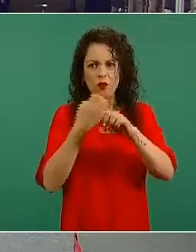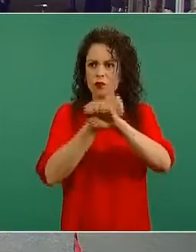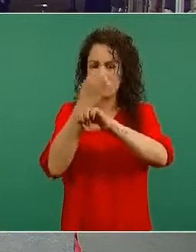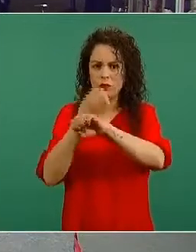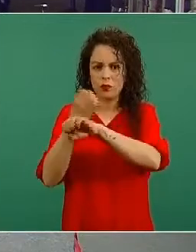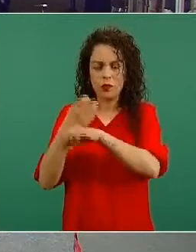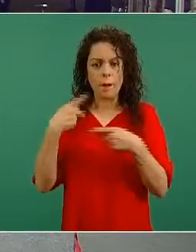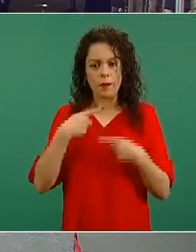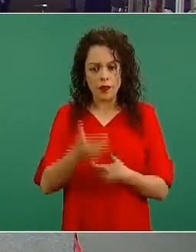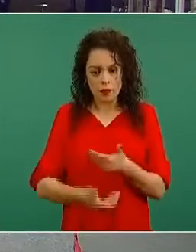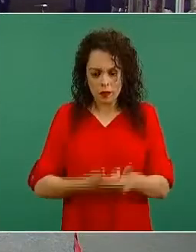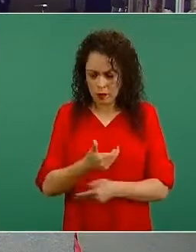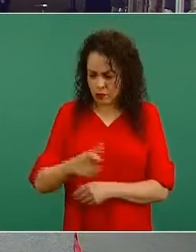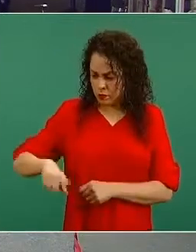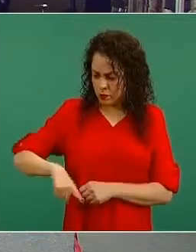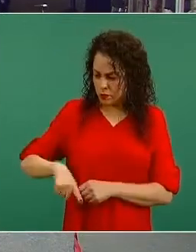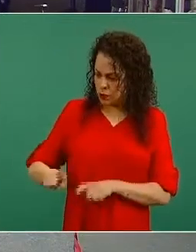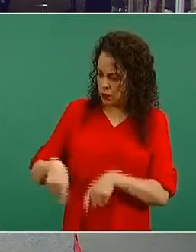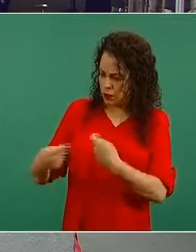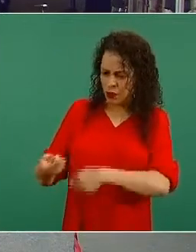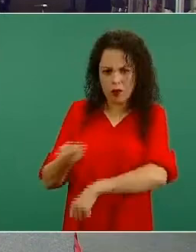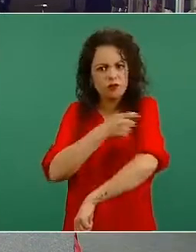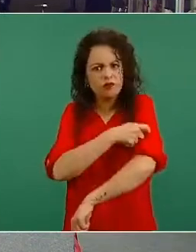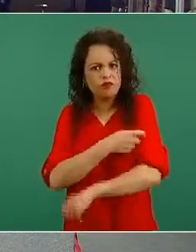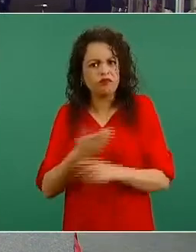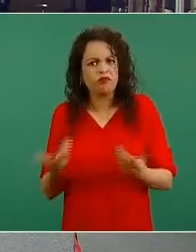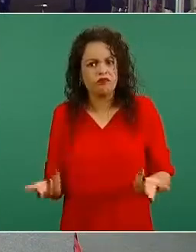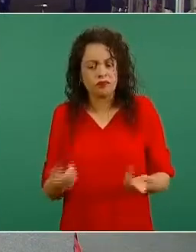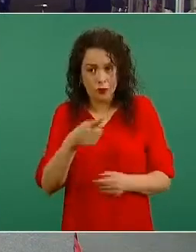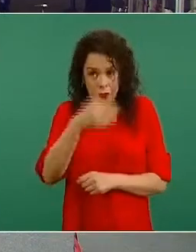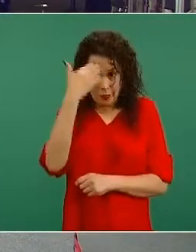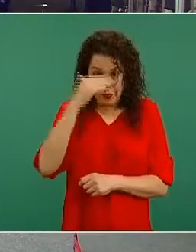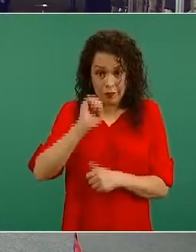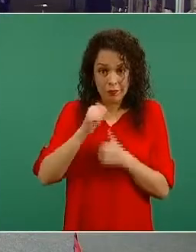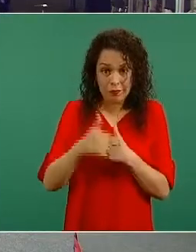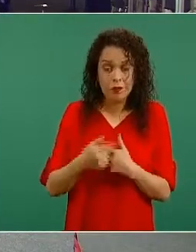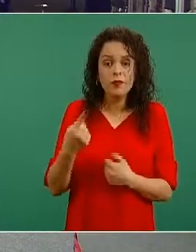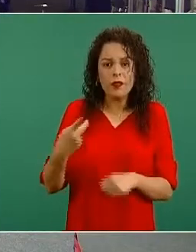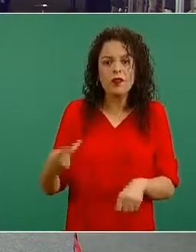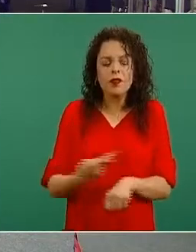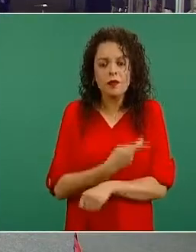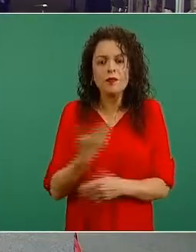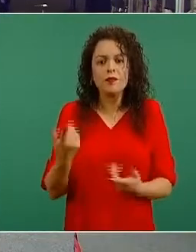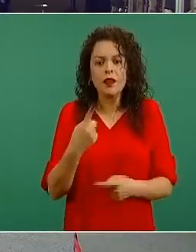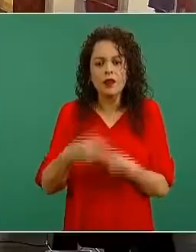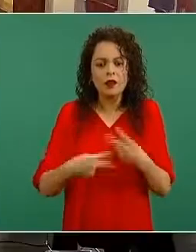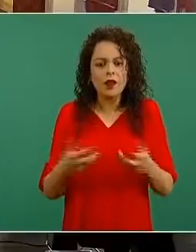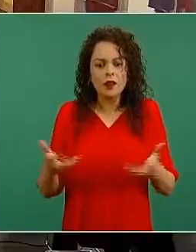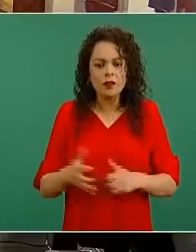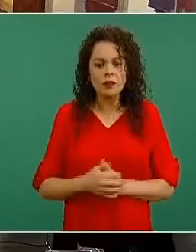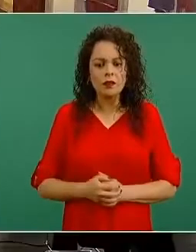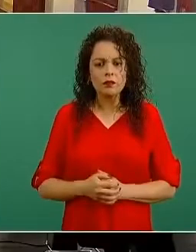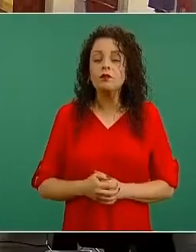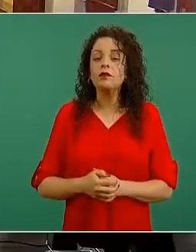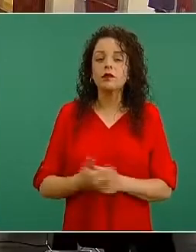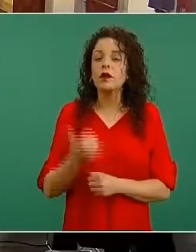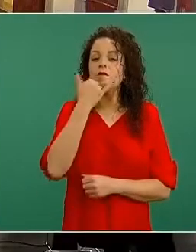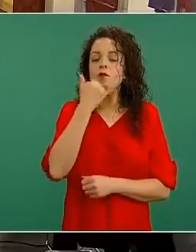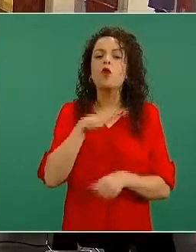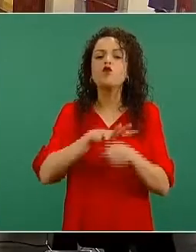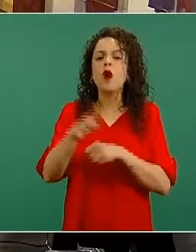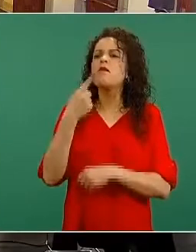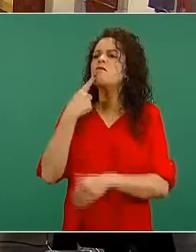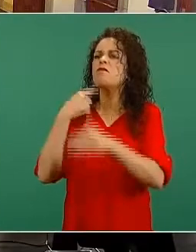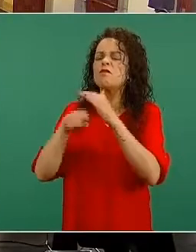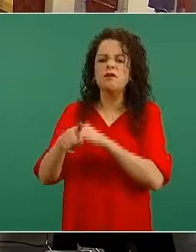Nación que están siendo vacunados, ¿qué nos dice? ¿Qué se hace en este sentido? ¿Qué quejas? No más, pero... Sí,